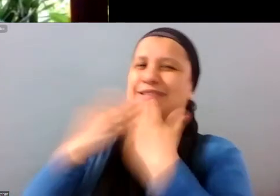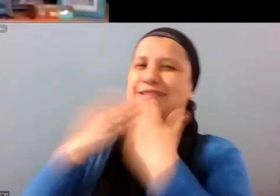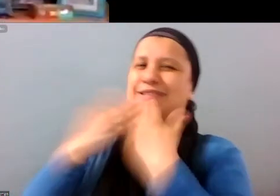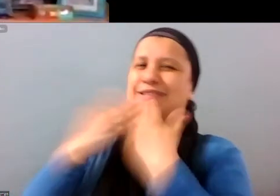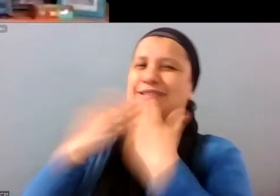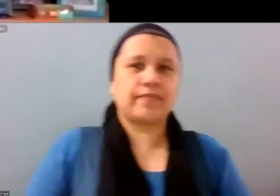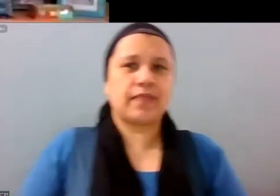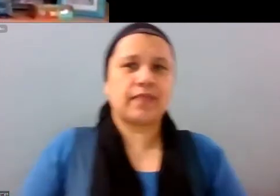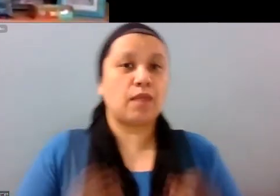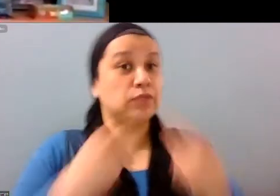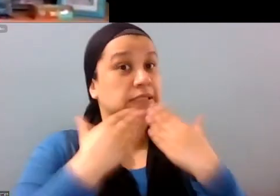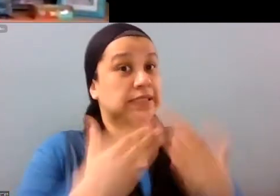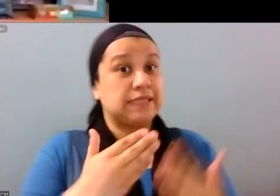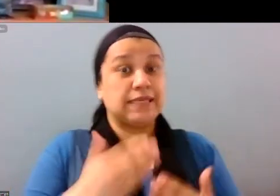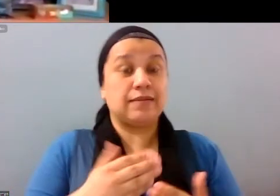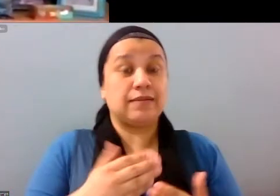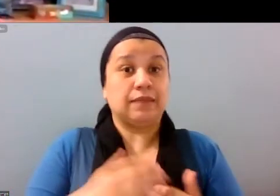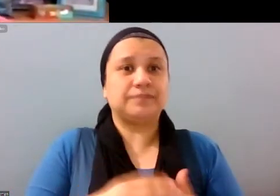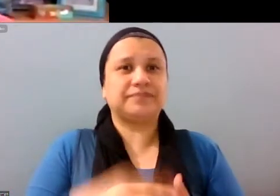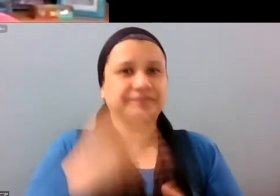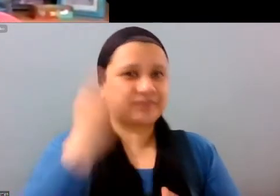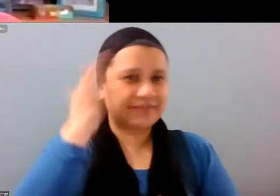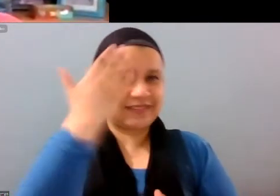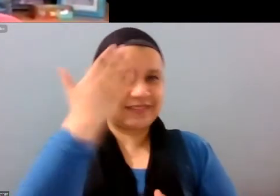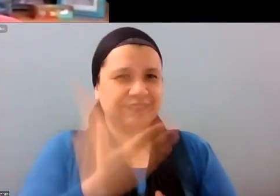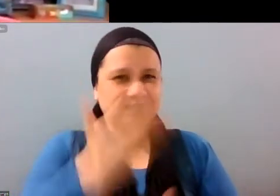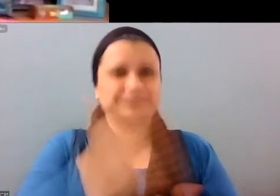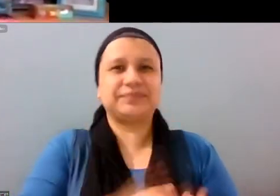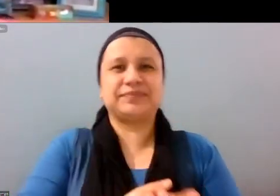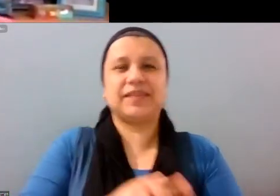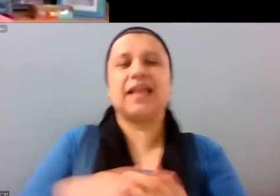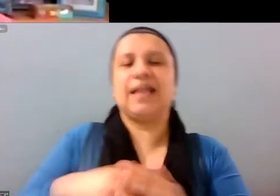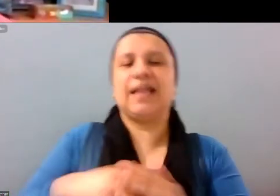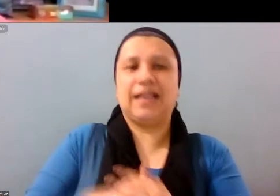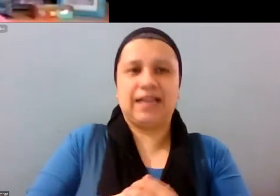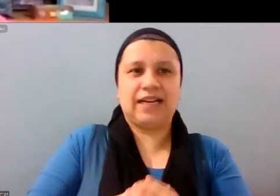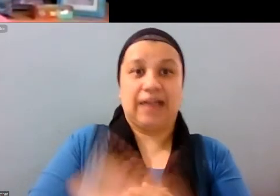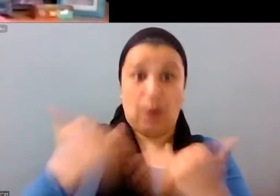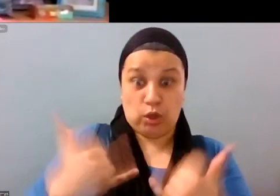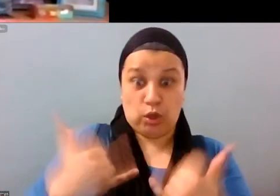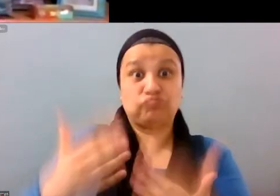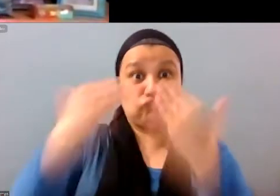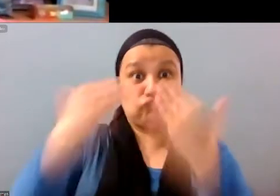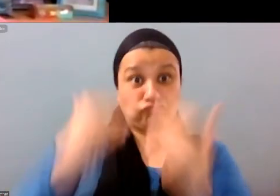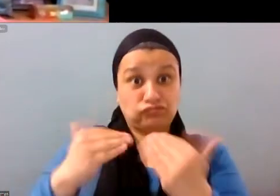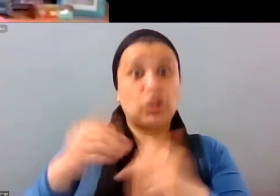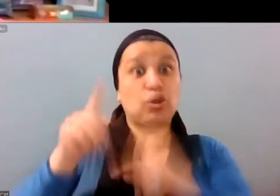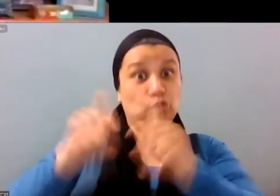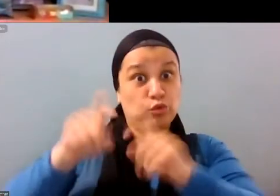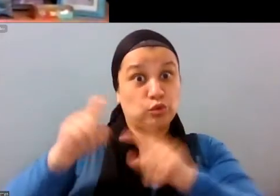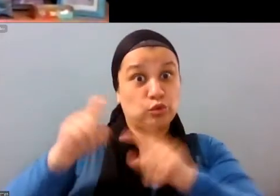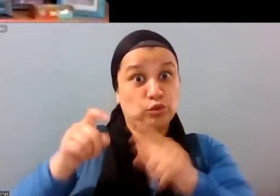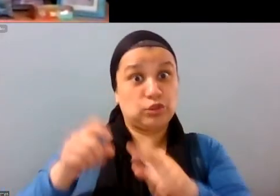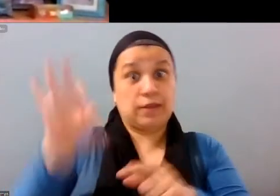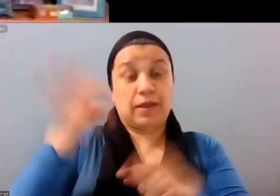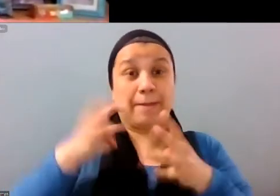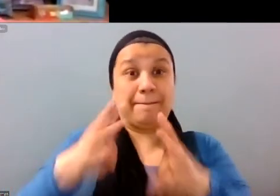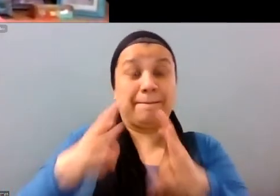gracias doña marta y continuando en este bloque de consultas sobre metodologías en estrategia y estrategias